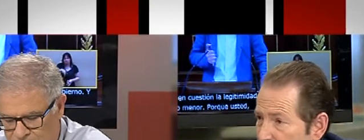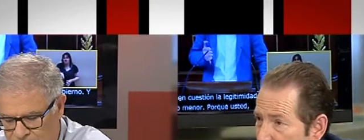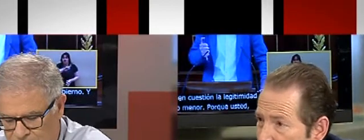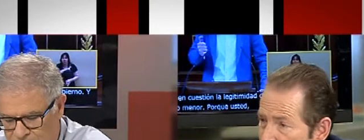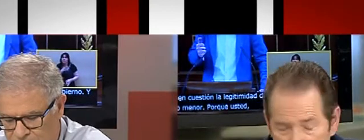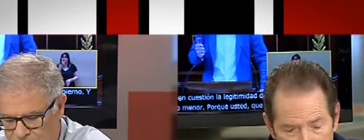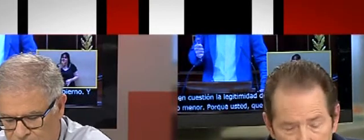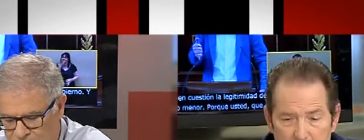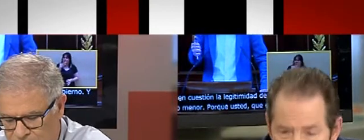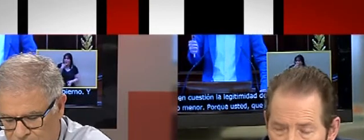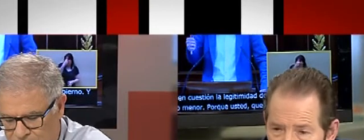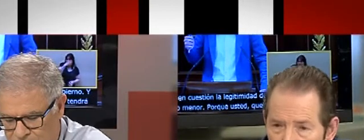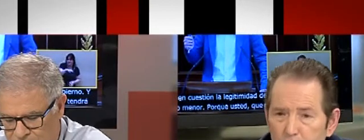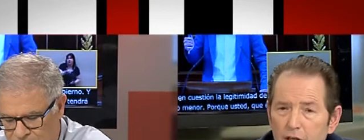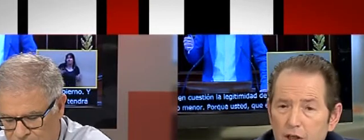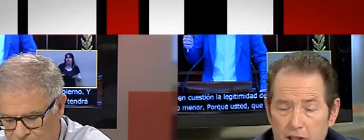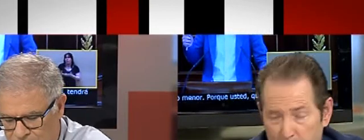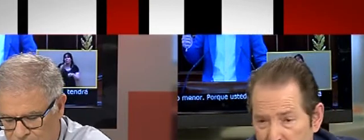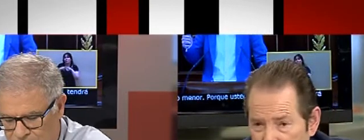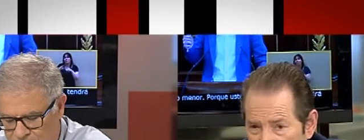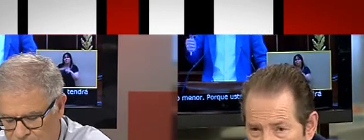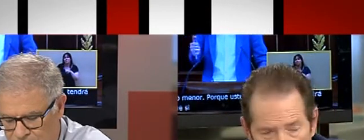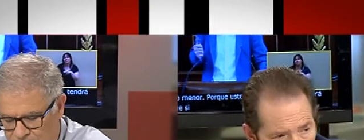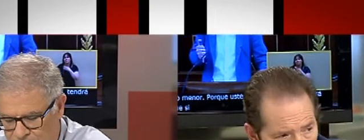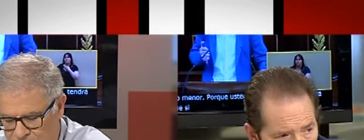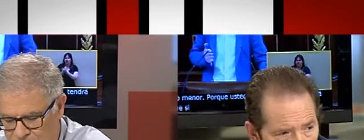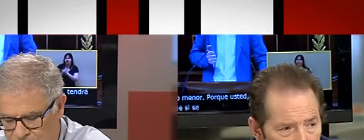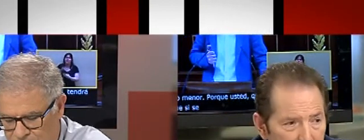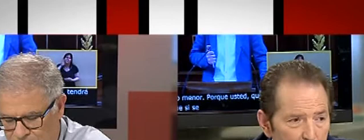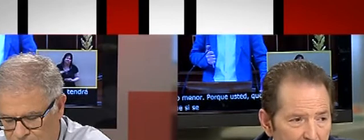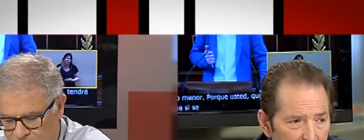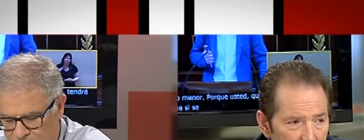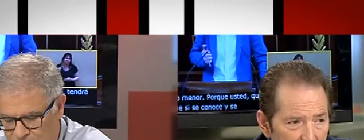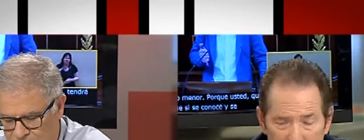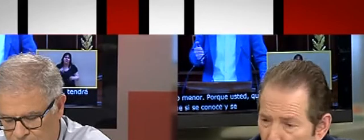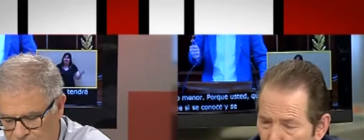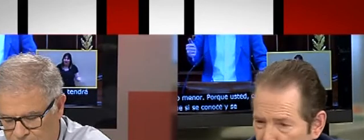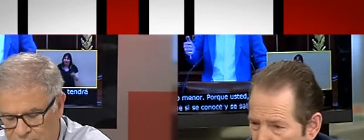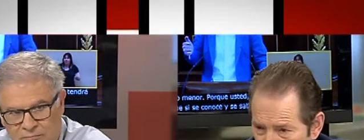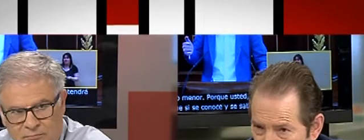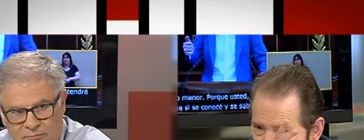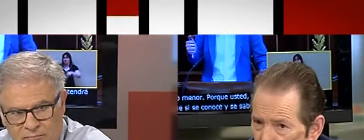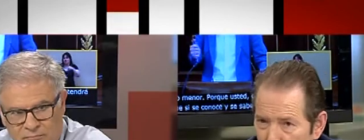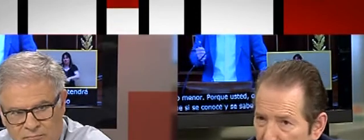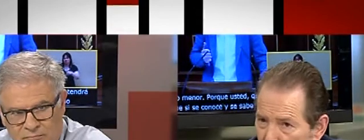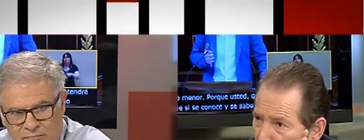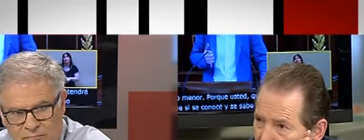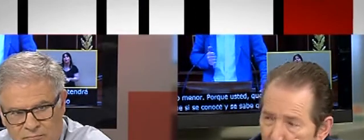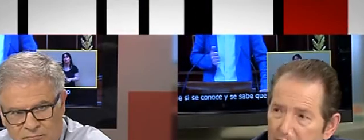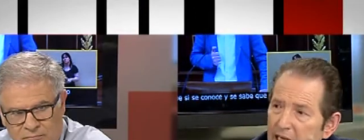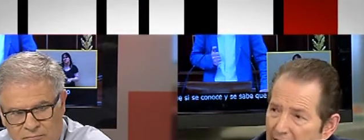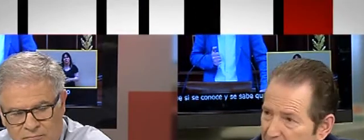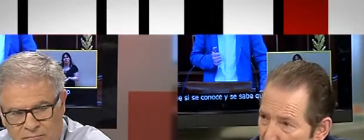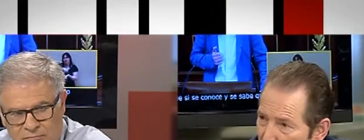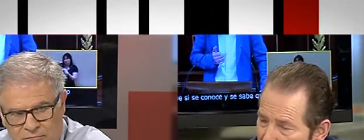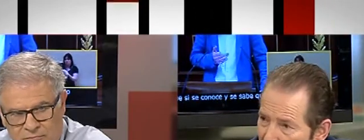convierta en secesionista entonces en estos momentos la prueba es que se ha hecho un acuerdo con el pene del que ha tenido un coste económico inmenso yo creo que el acuerdo con el